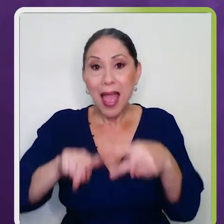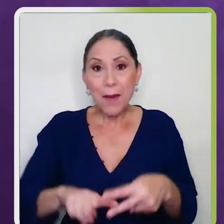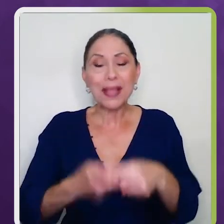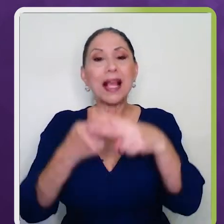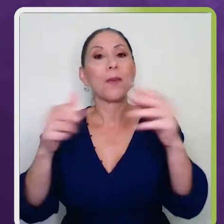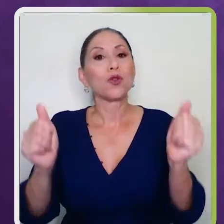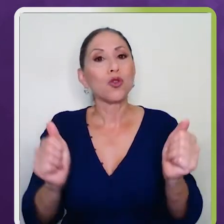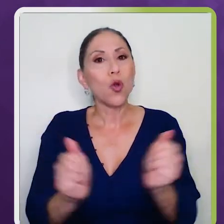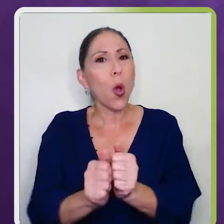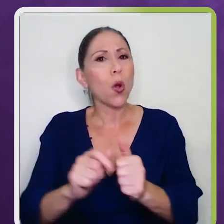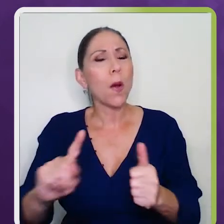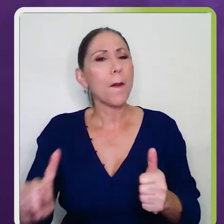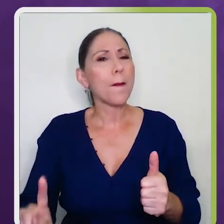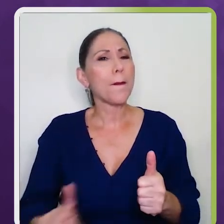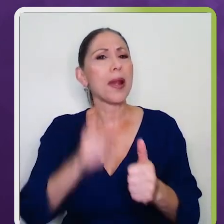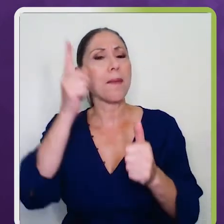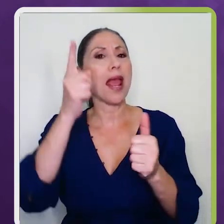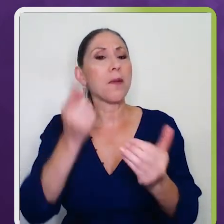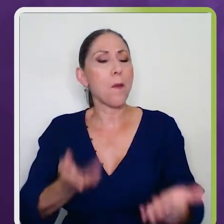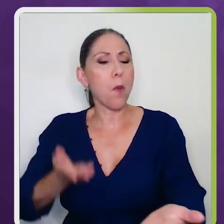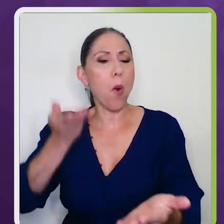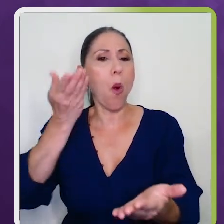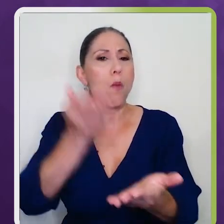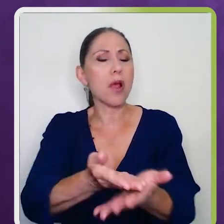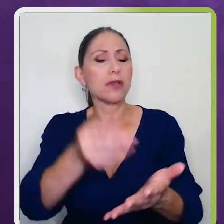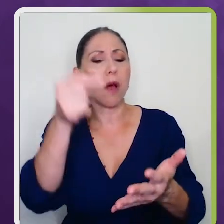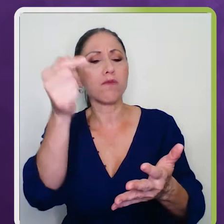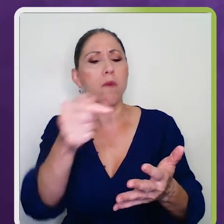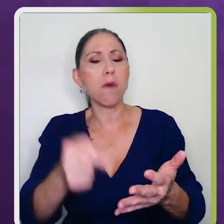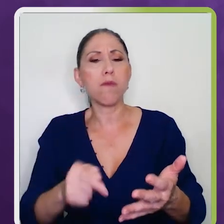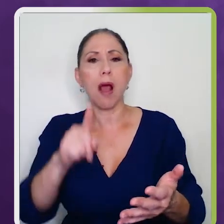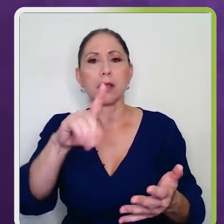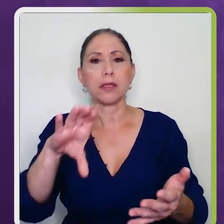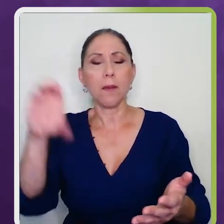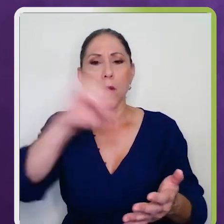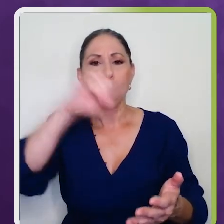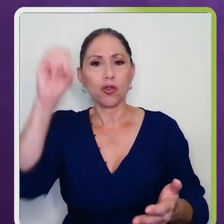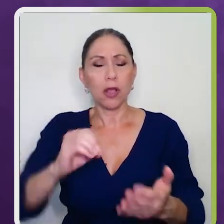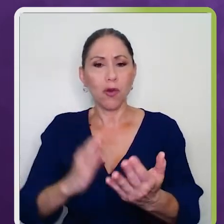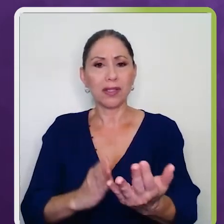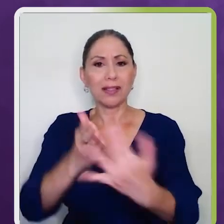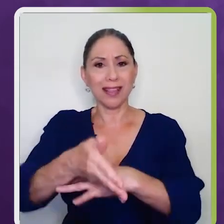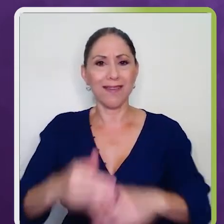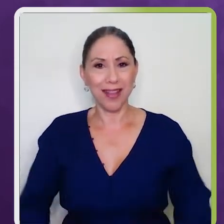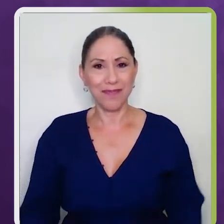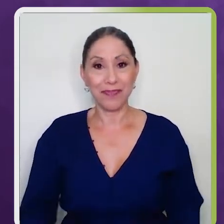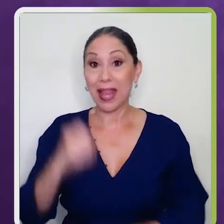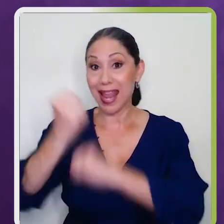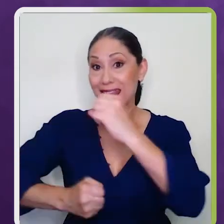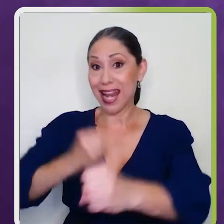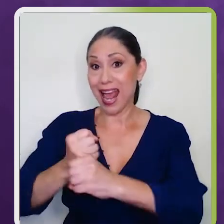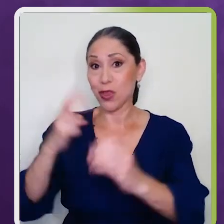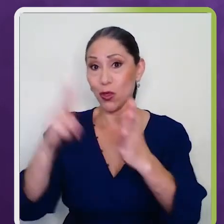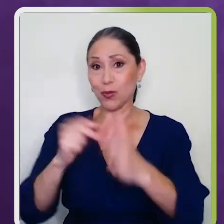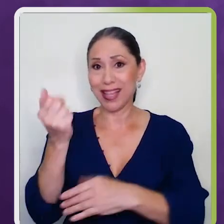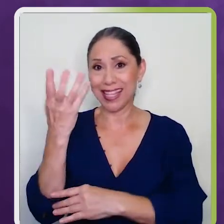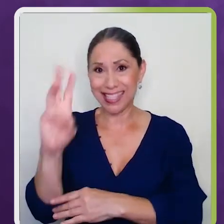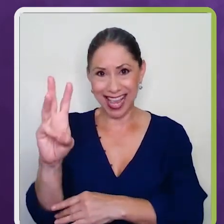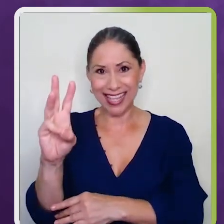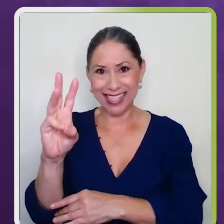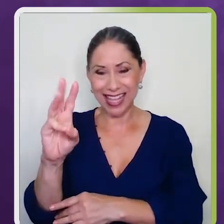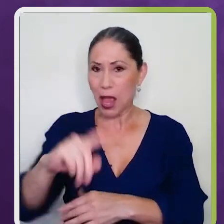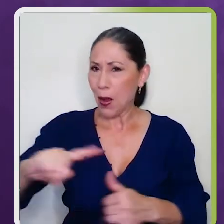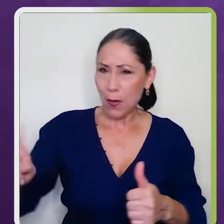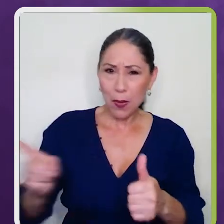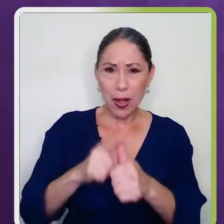primer itinerario 100% accesible de parte de nosotros. Y en el 2016 fue cuando trajimos el